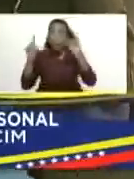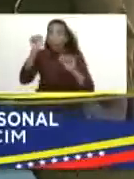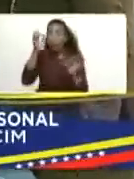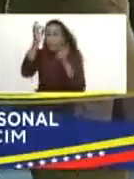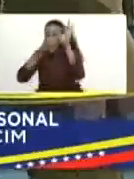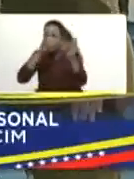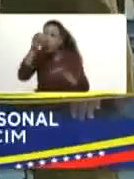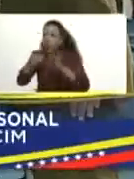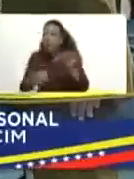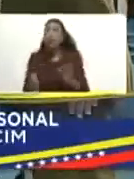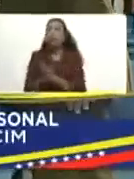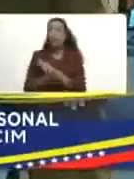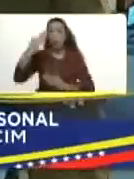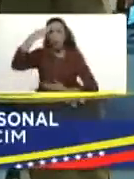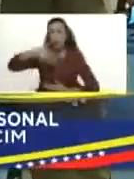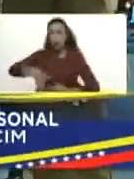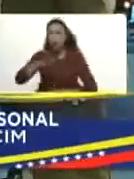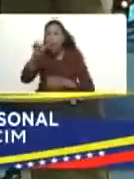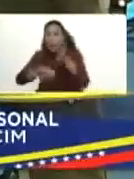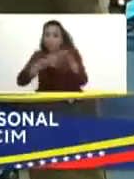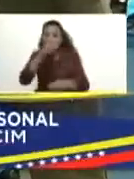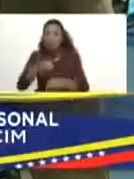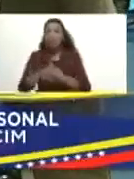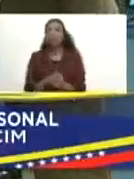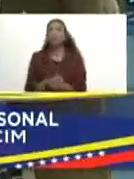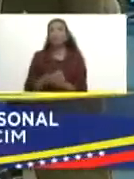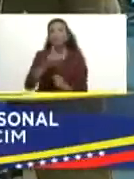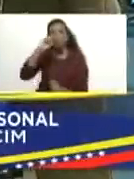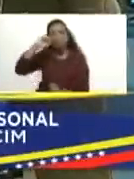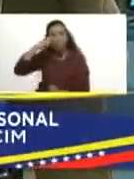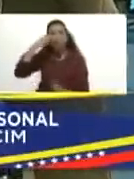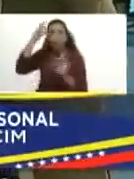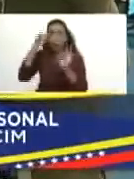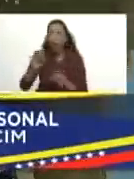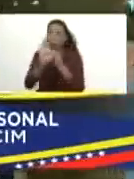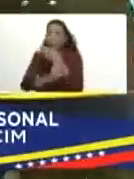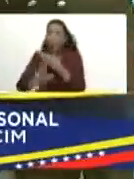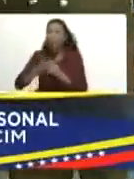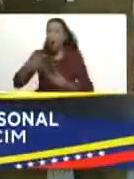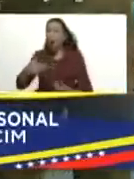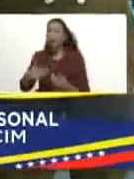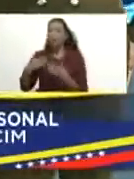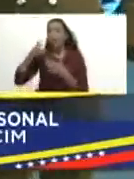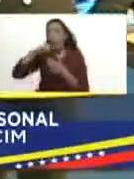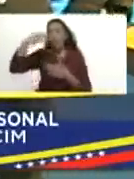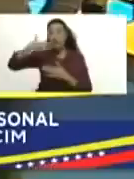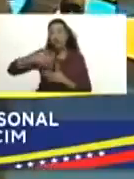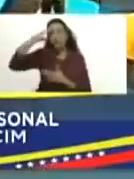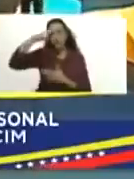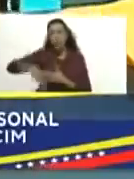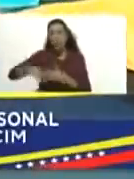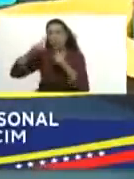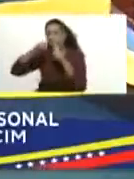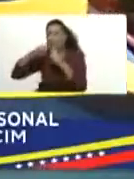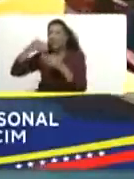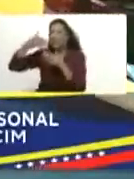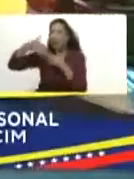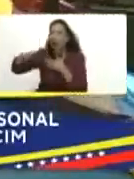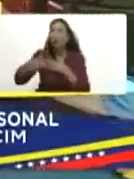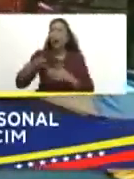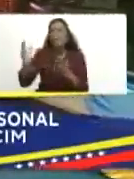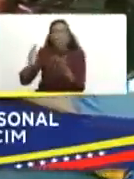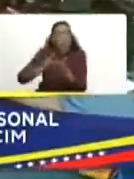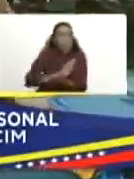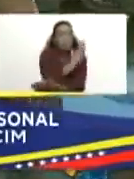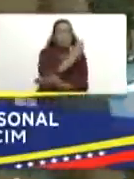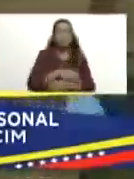estratégico operacional de la Fuerza Armada Nacional Bolivariana recordó y ratificó el combate que lleva a cabo la Fuerza Armada Nacional Bolivariana para eliminar...